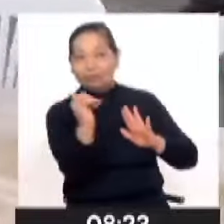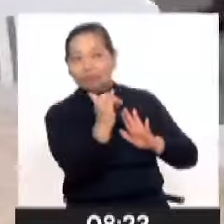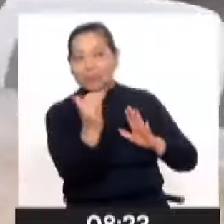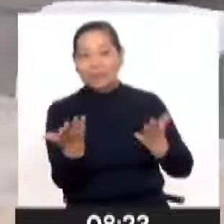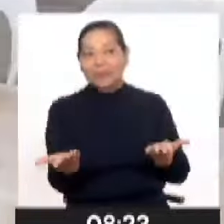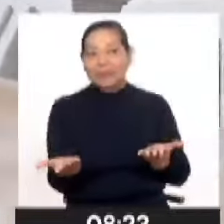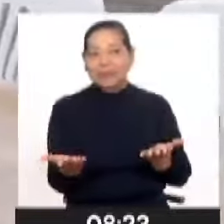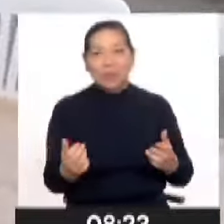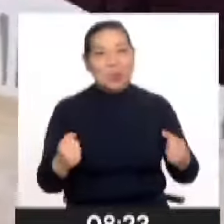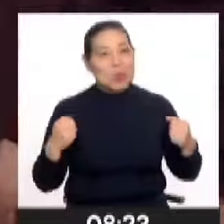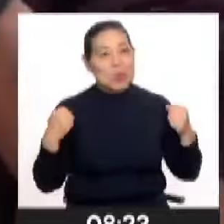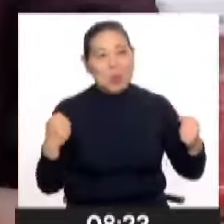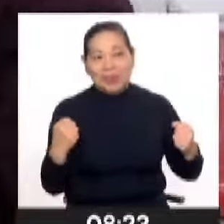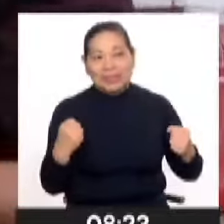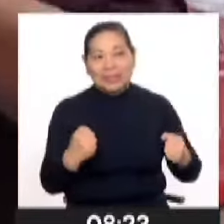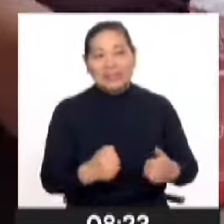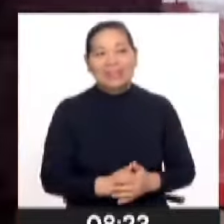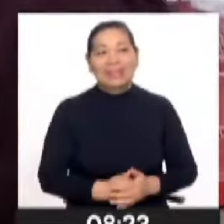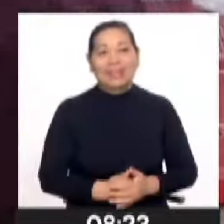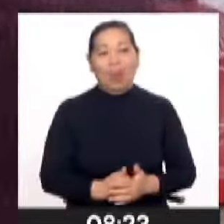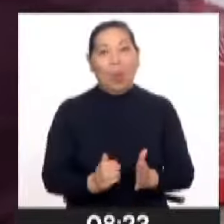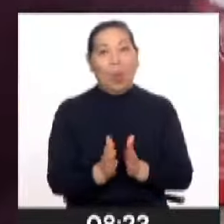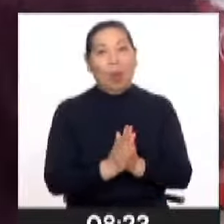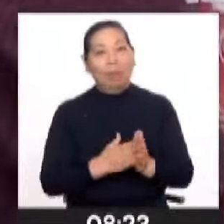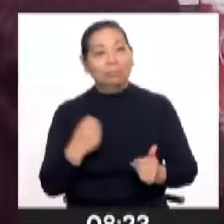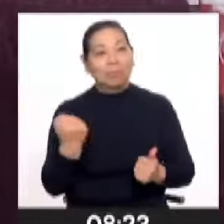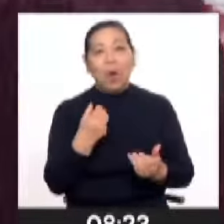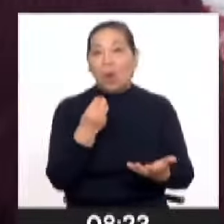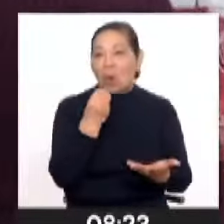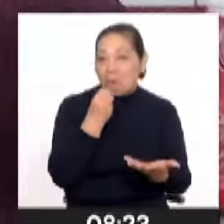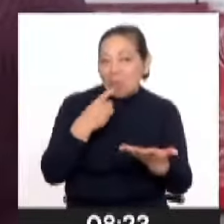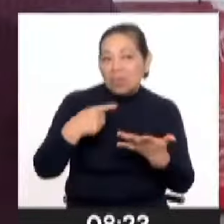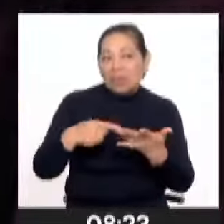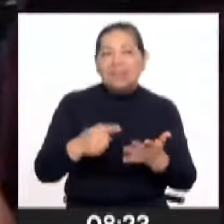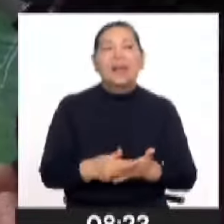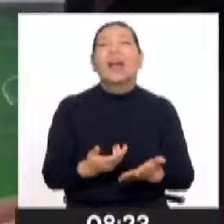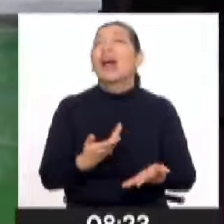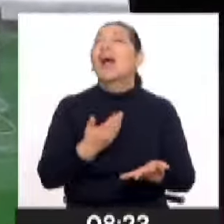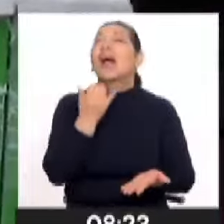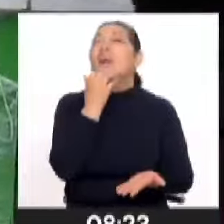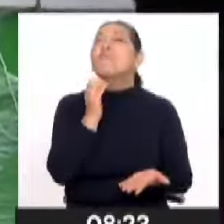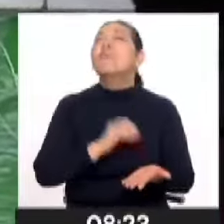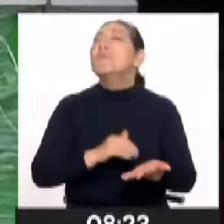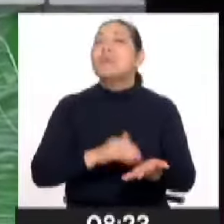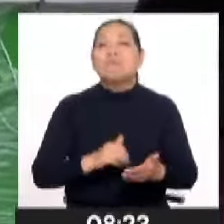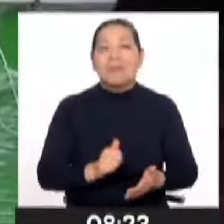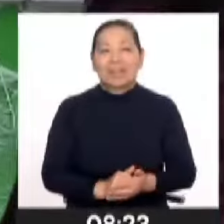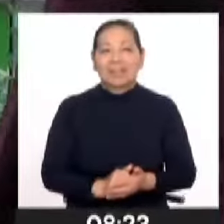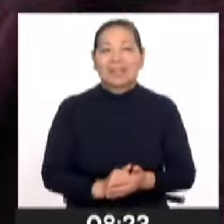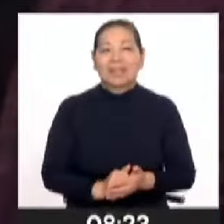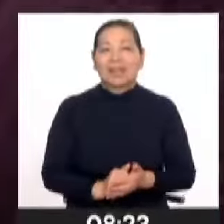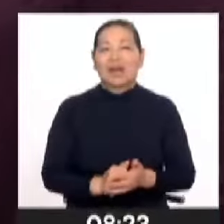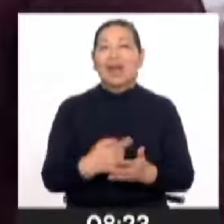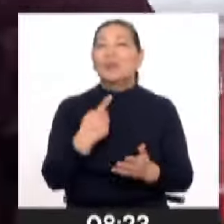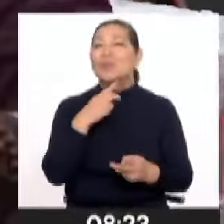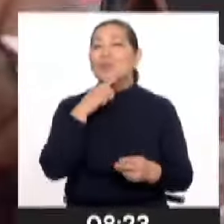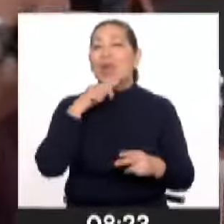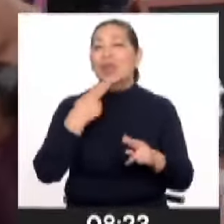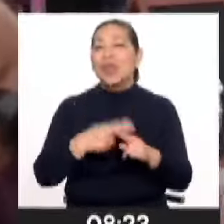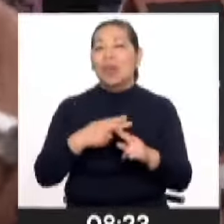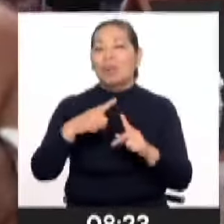Toda esta escenografía, porque esto está bravazo. Sabemos que es bravazo, sabemos que hay comida, sabemos que hay 2 conductores. ¿Qué más? La conductora Tula Rodríguez, que nos